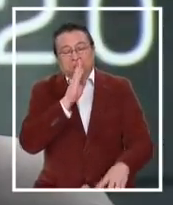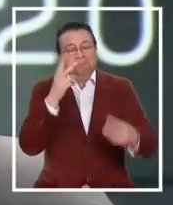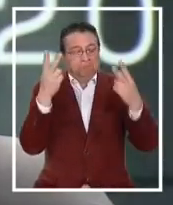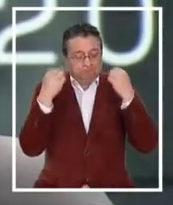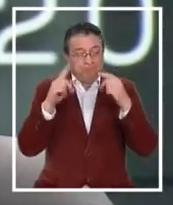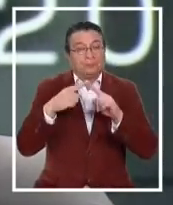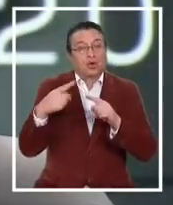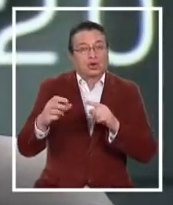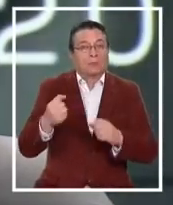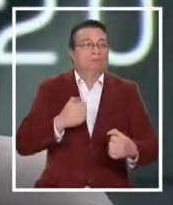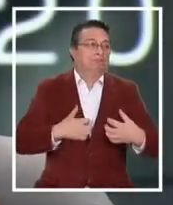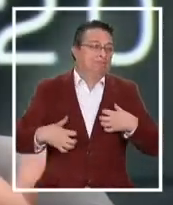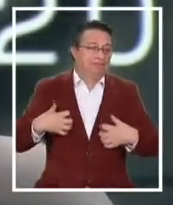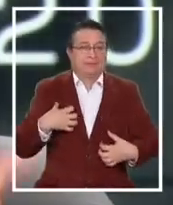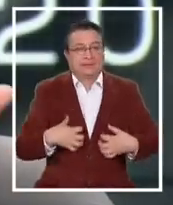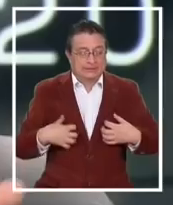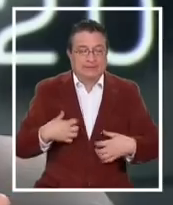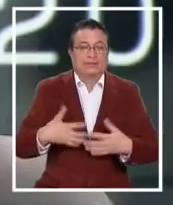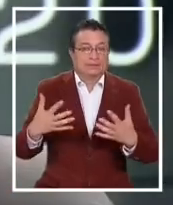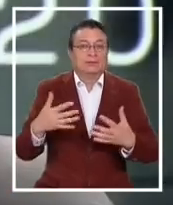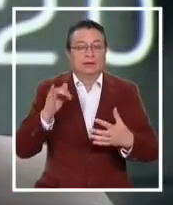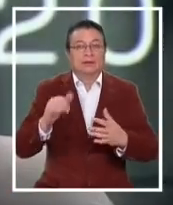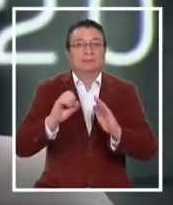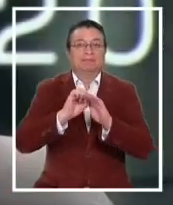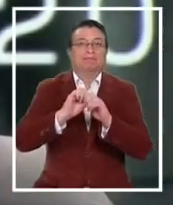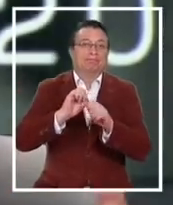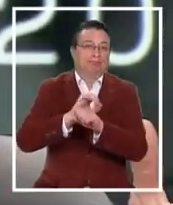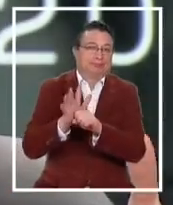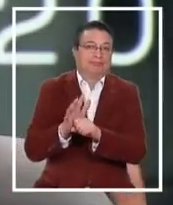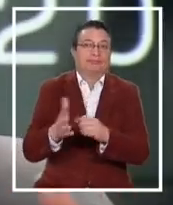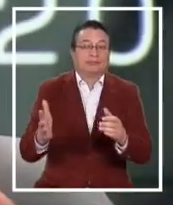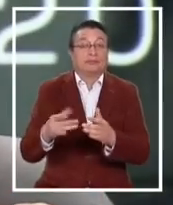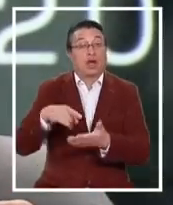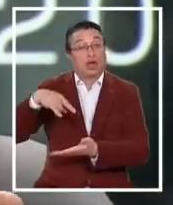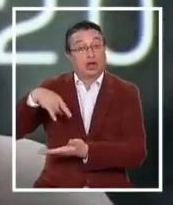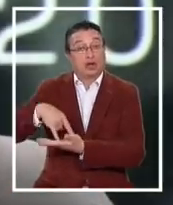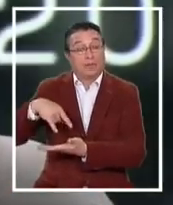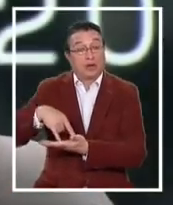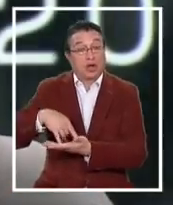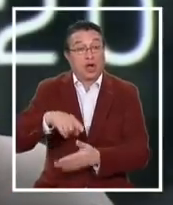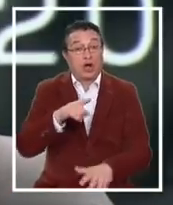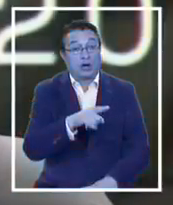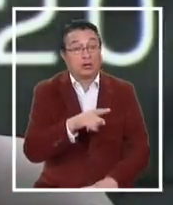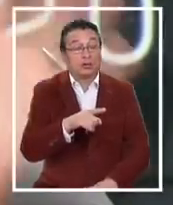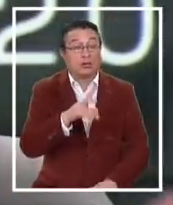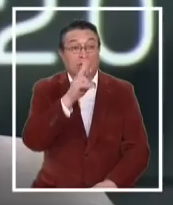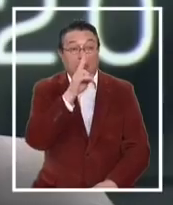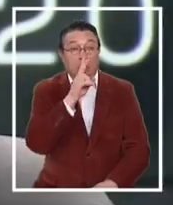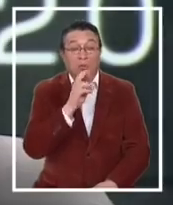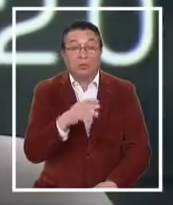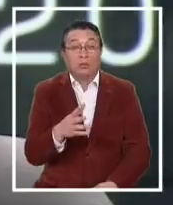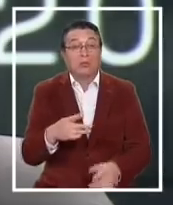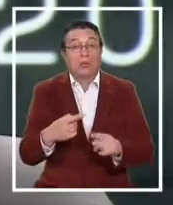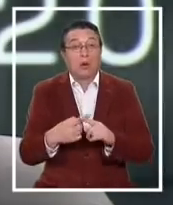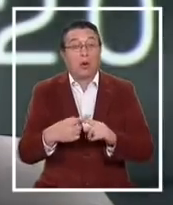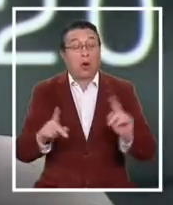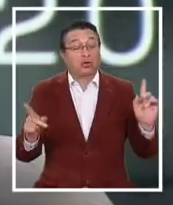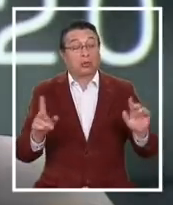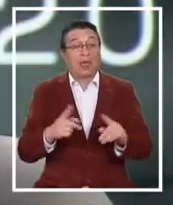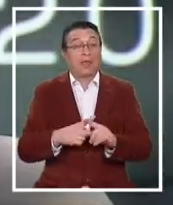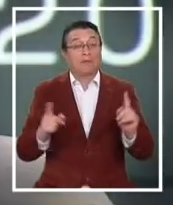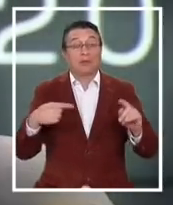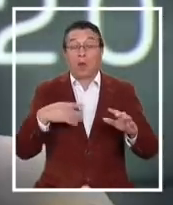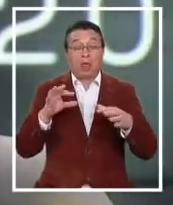con las medidas y con la pandemia, en el Congreso es como que estuvieran en otro país, como que